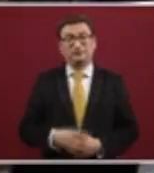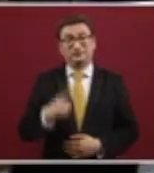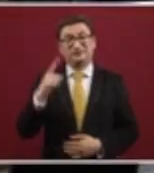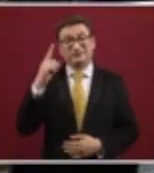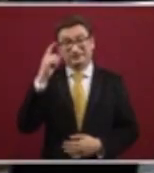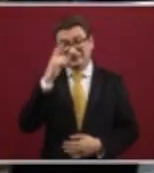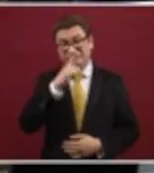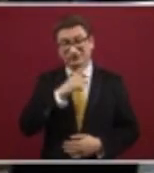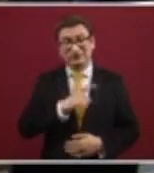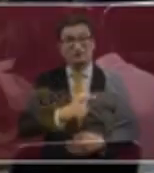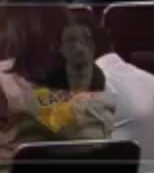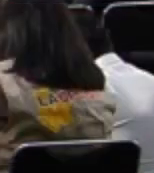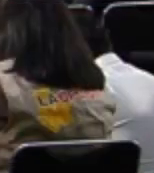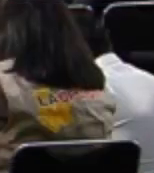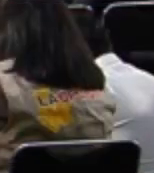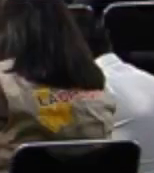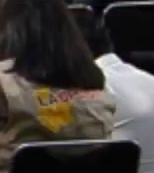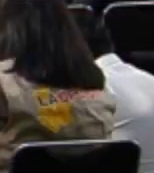complicado el matinazo,